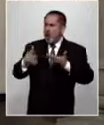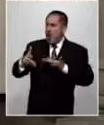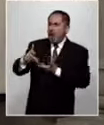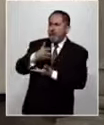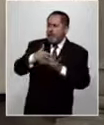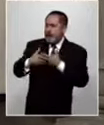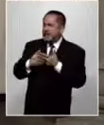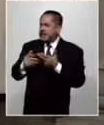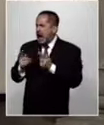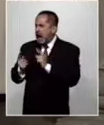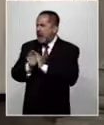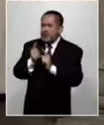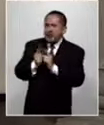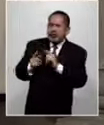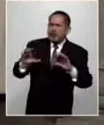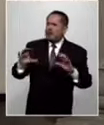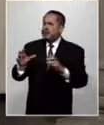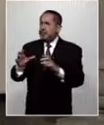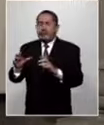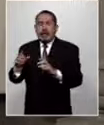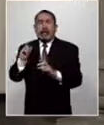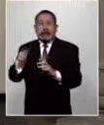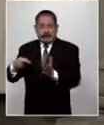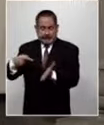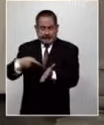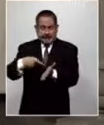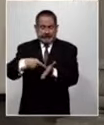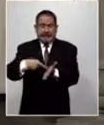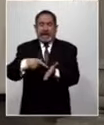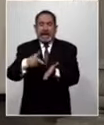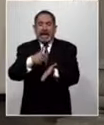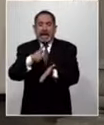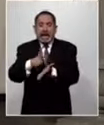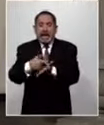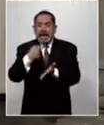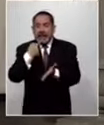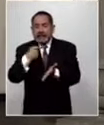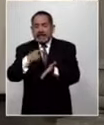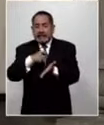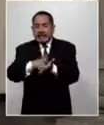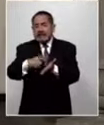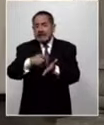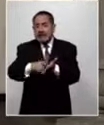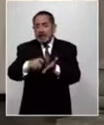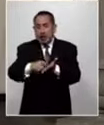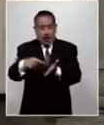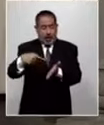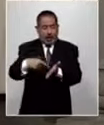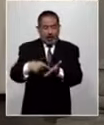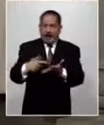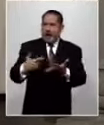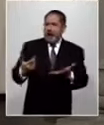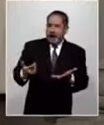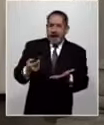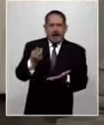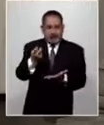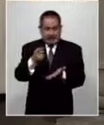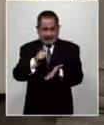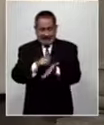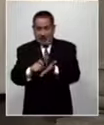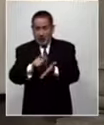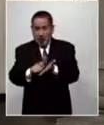convivencia entre ellos es la referencia escrita, porque a través de lo escrito es que